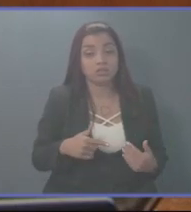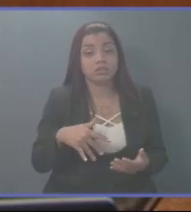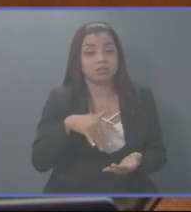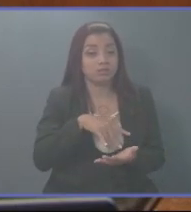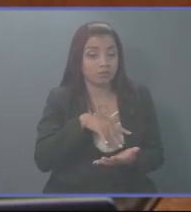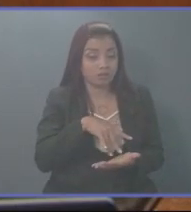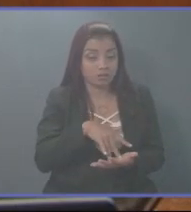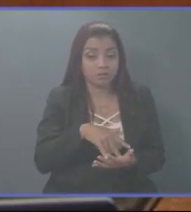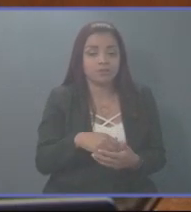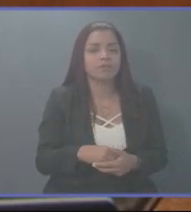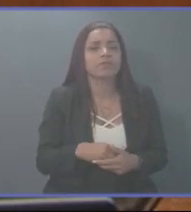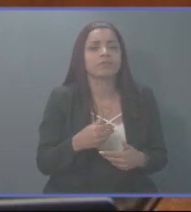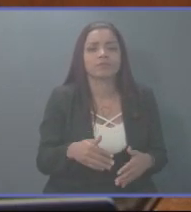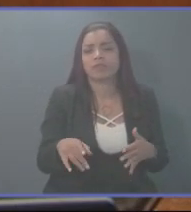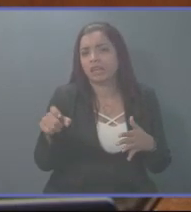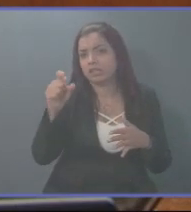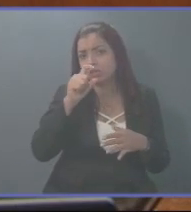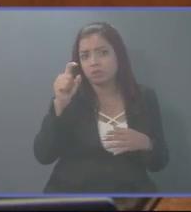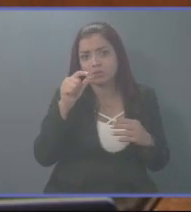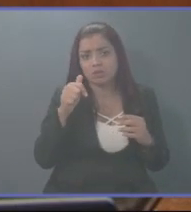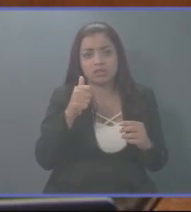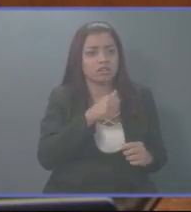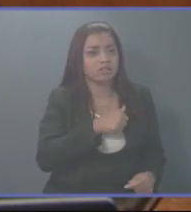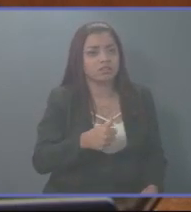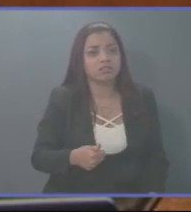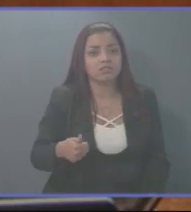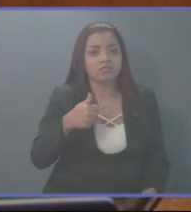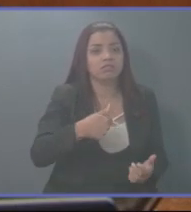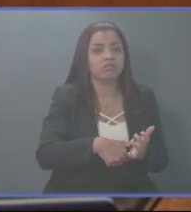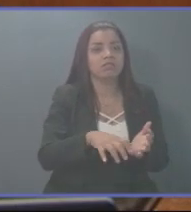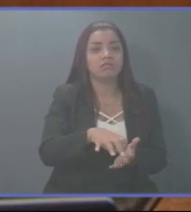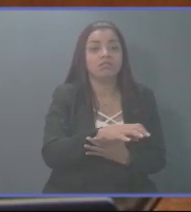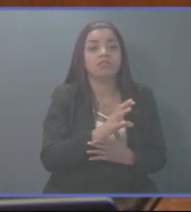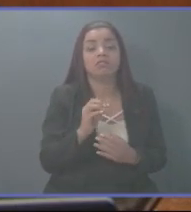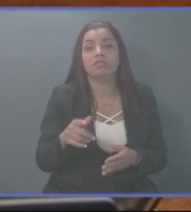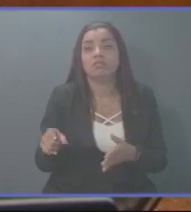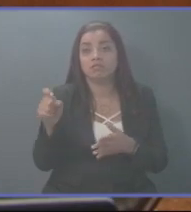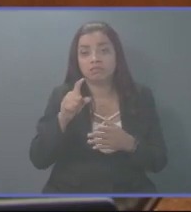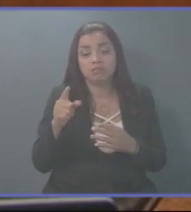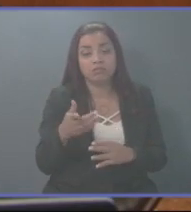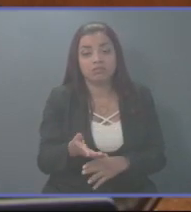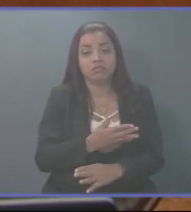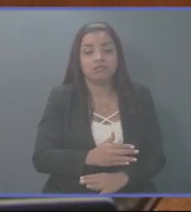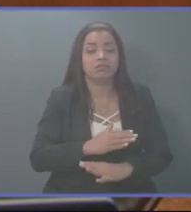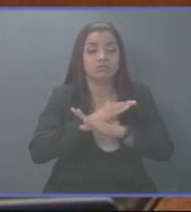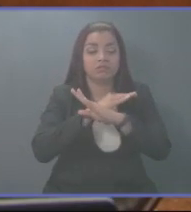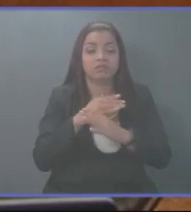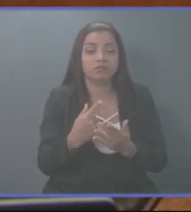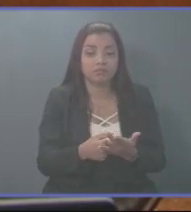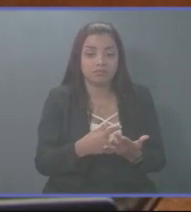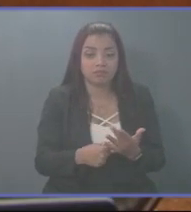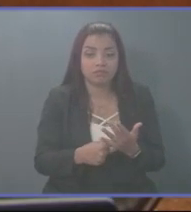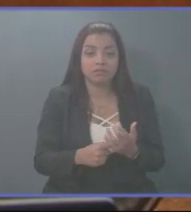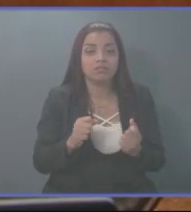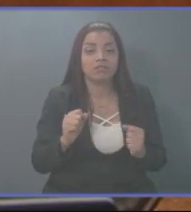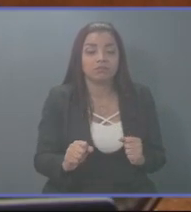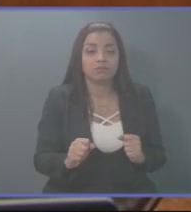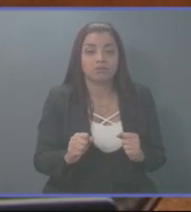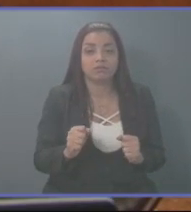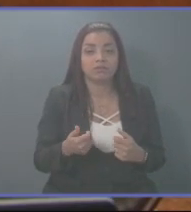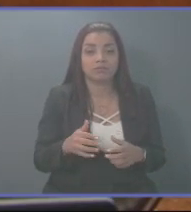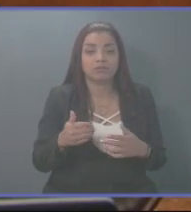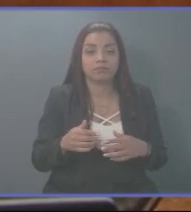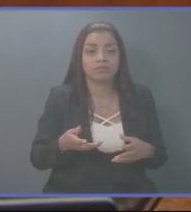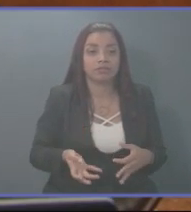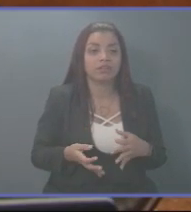población. Las autoridades locales y las entidades encargadas de la prevención deberán adoptar medidas